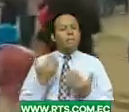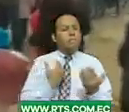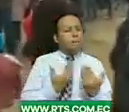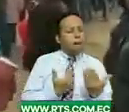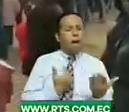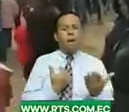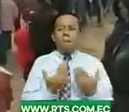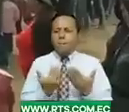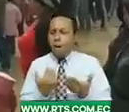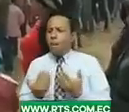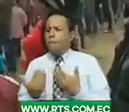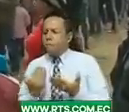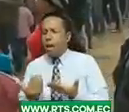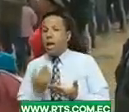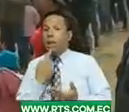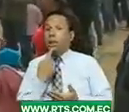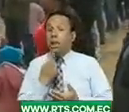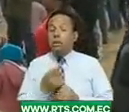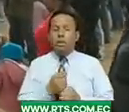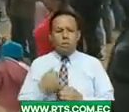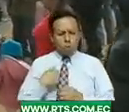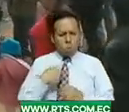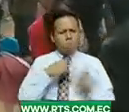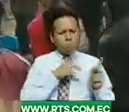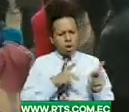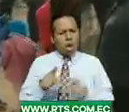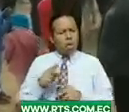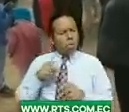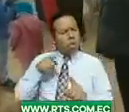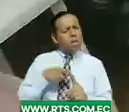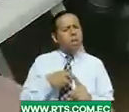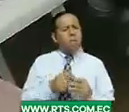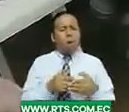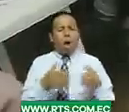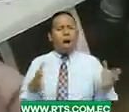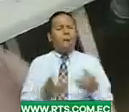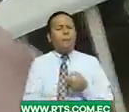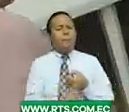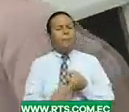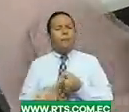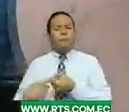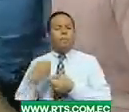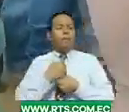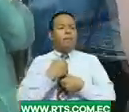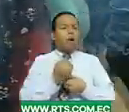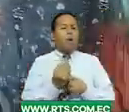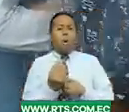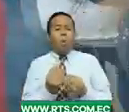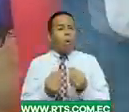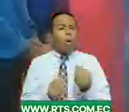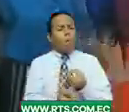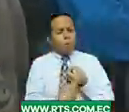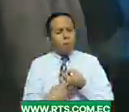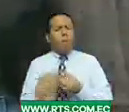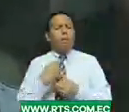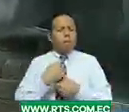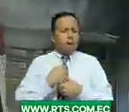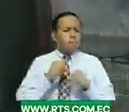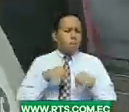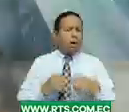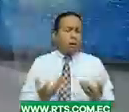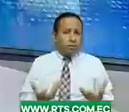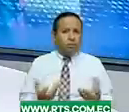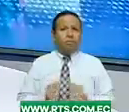especialmente a los jóvenes. Esta semana el Tribunal Contencioso Electoral